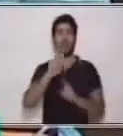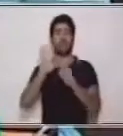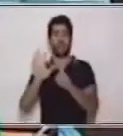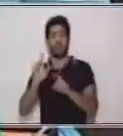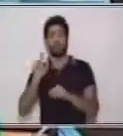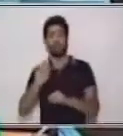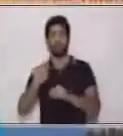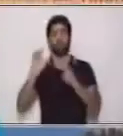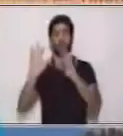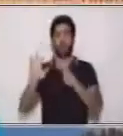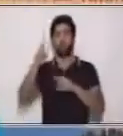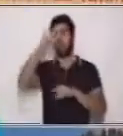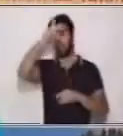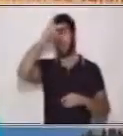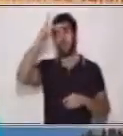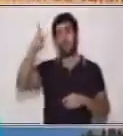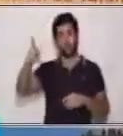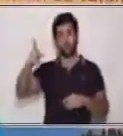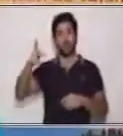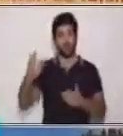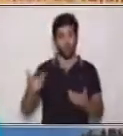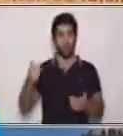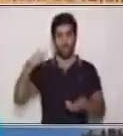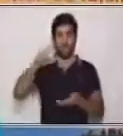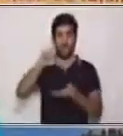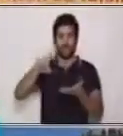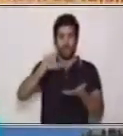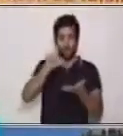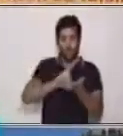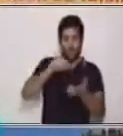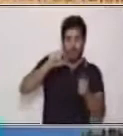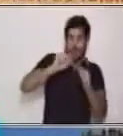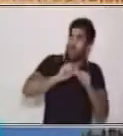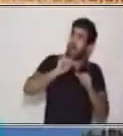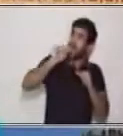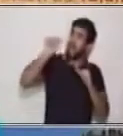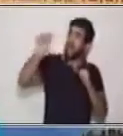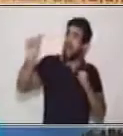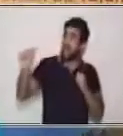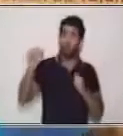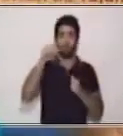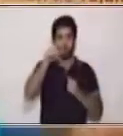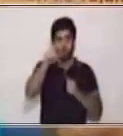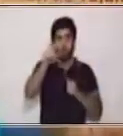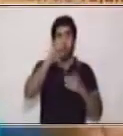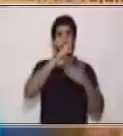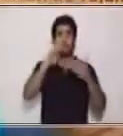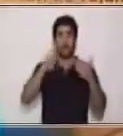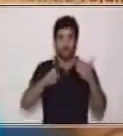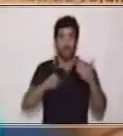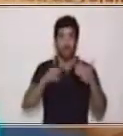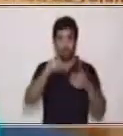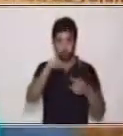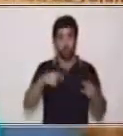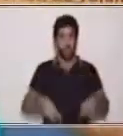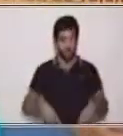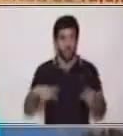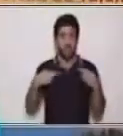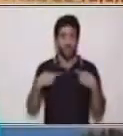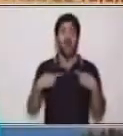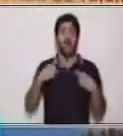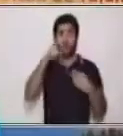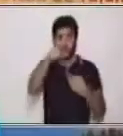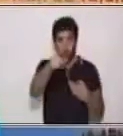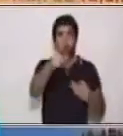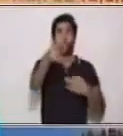526.8 kilómetros desde la ciudad. Si tú me estás viendo en Petén, esos son los kilómetros que te vas a tardar